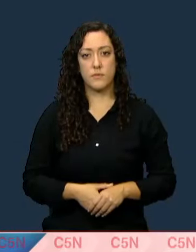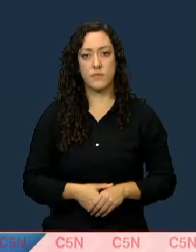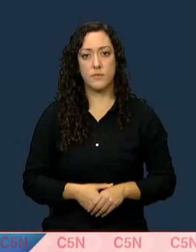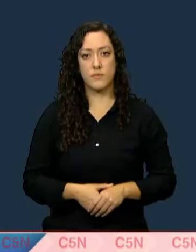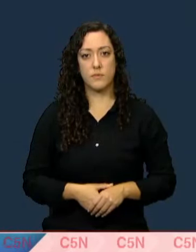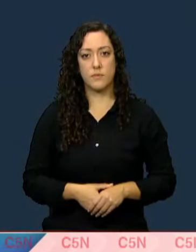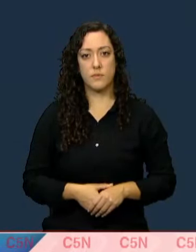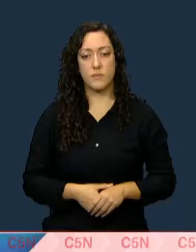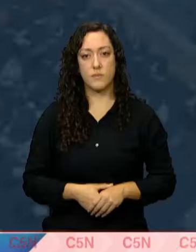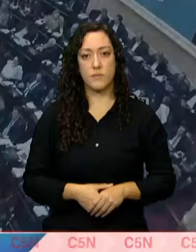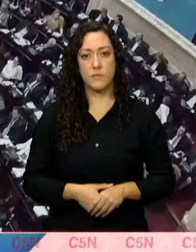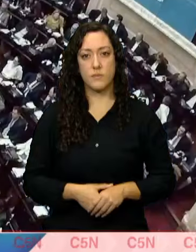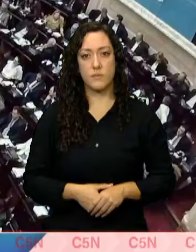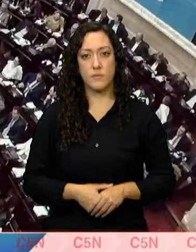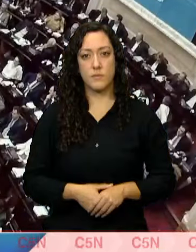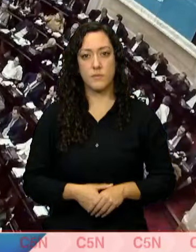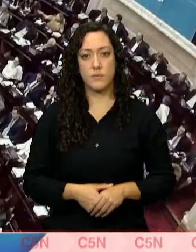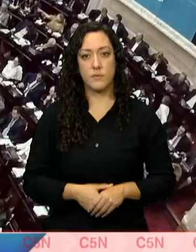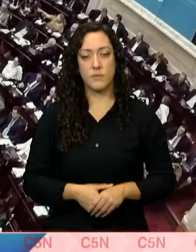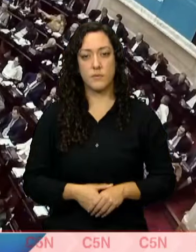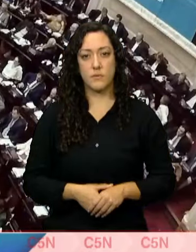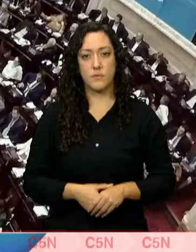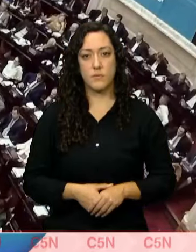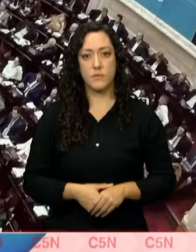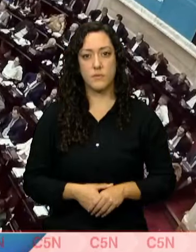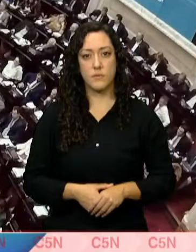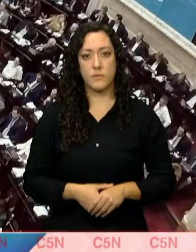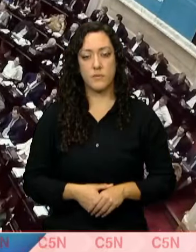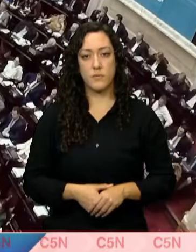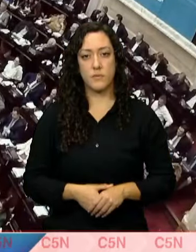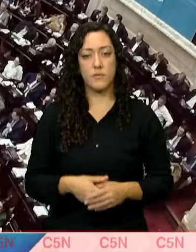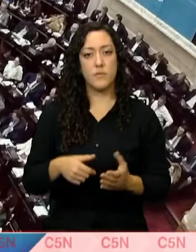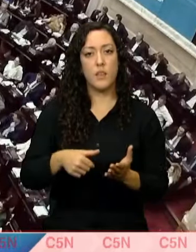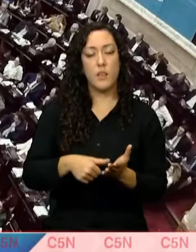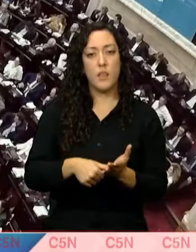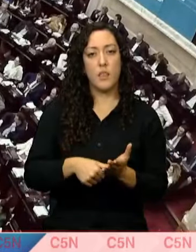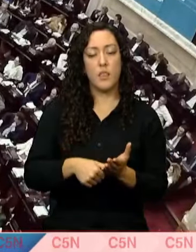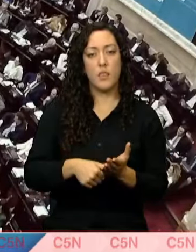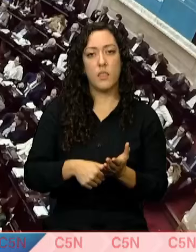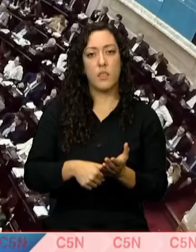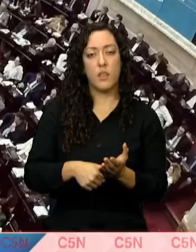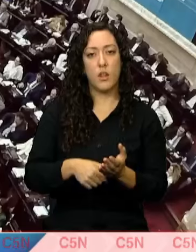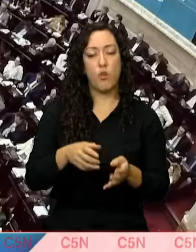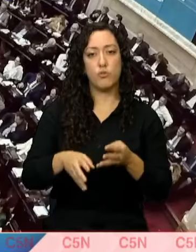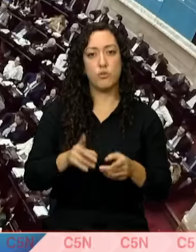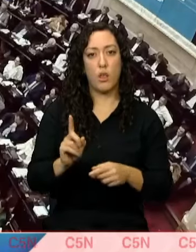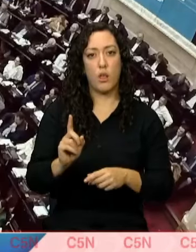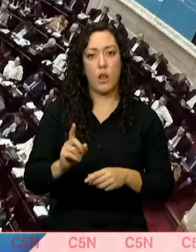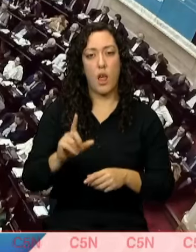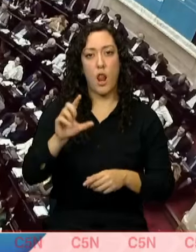Lombardo. Ah, no. A ver. No le anda al, ¿a qué diputado no le anda la, al diputado Lombardi?